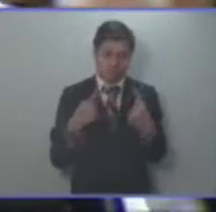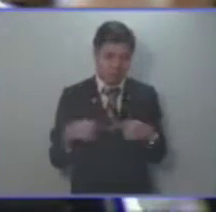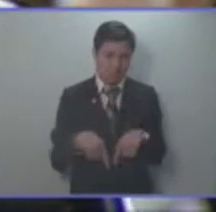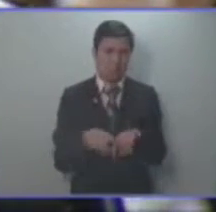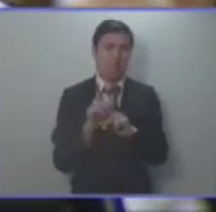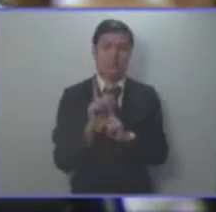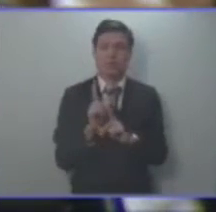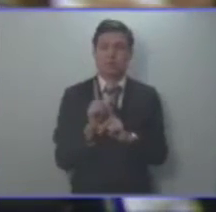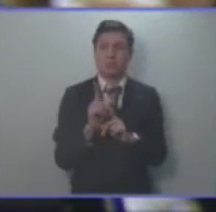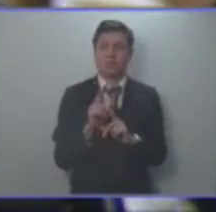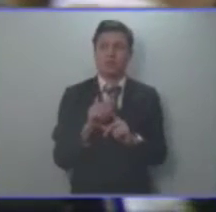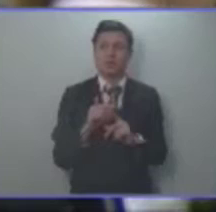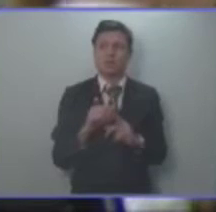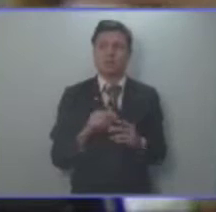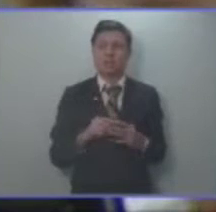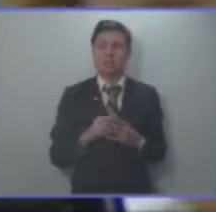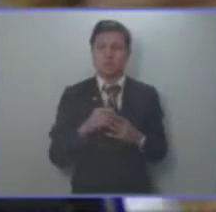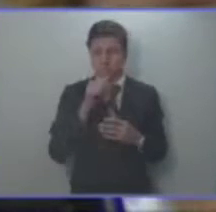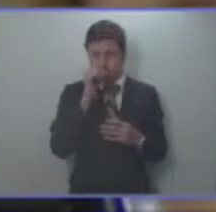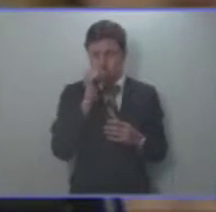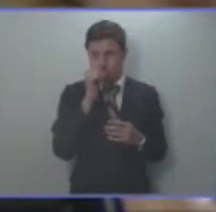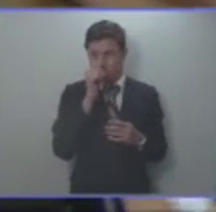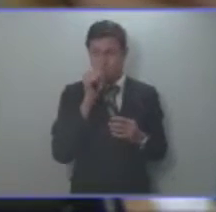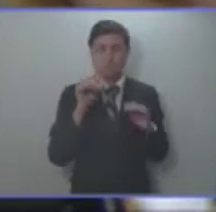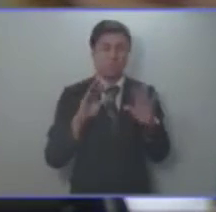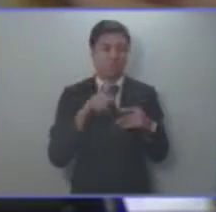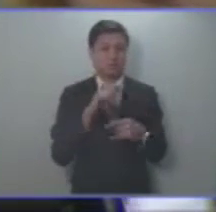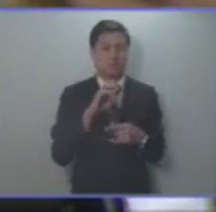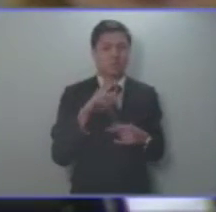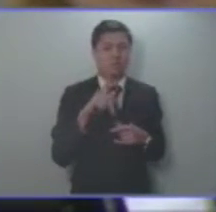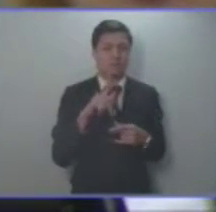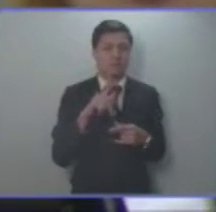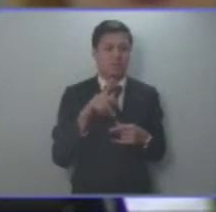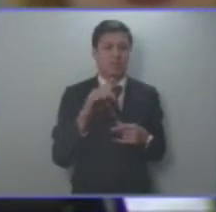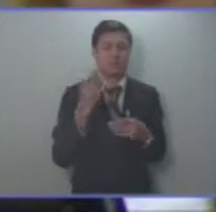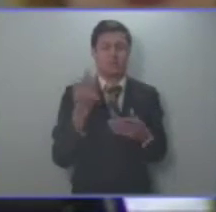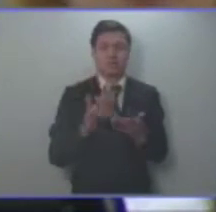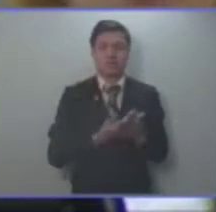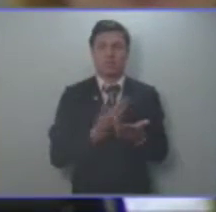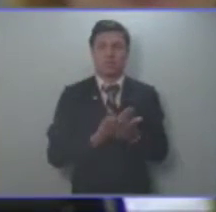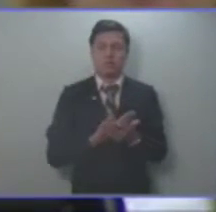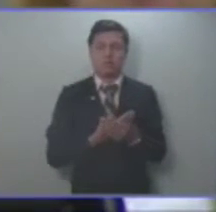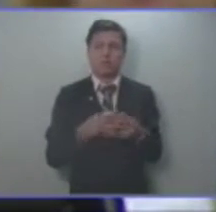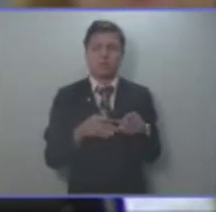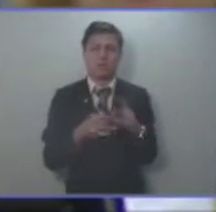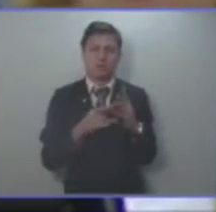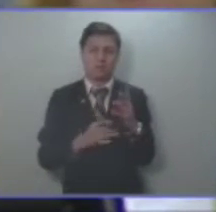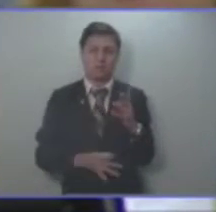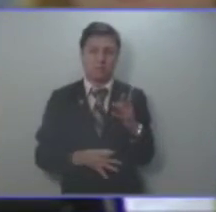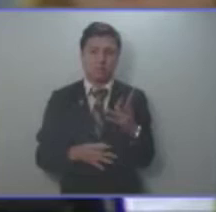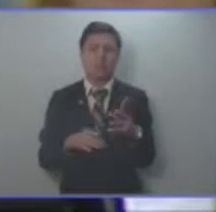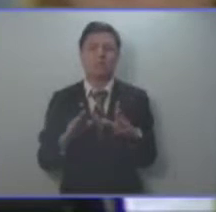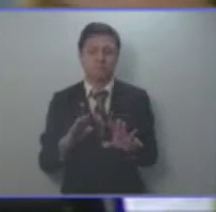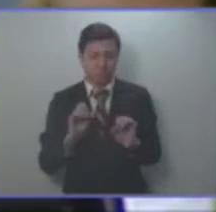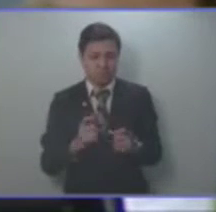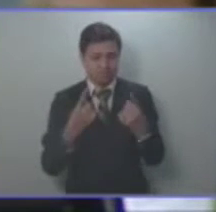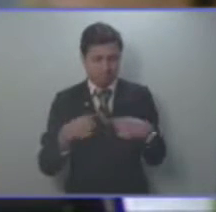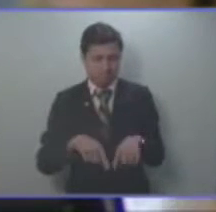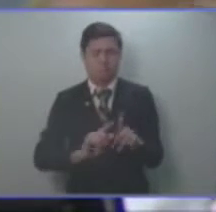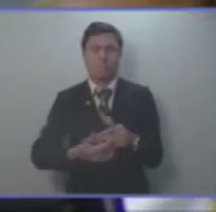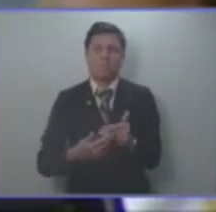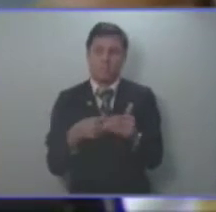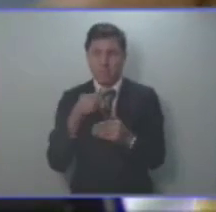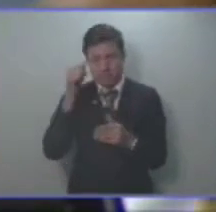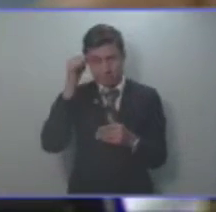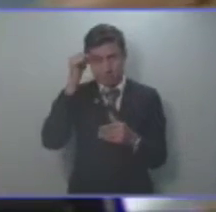con las siguientes y el cb estima que el elemento del trámite posee fundamento legal entonces procederá con el